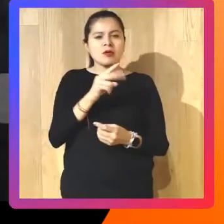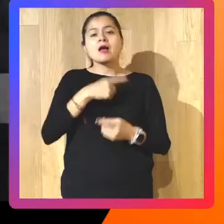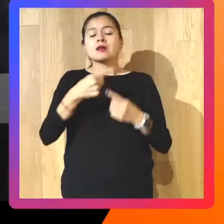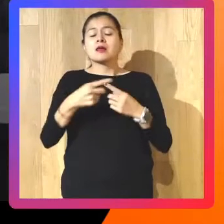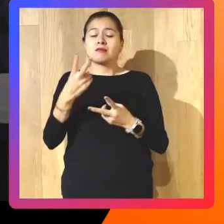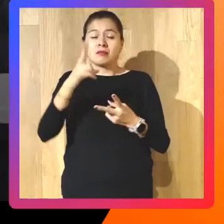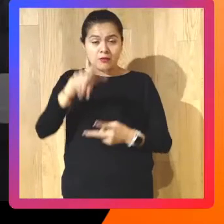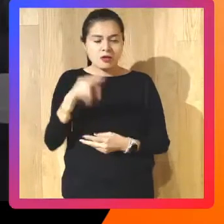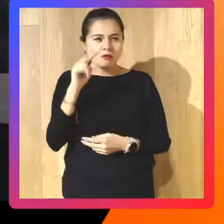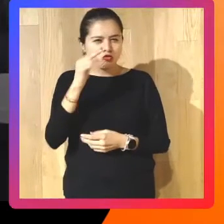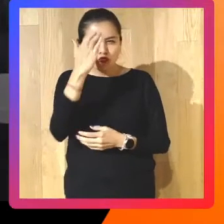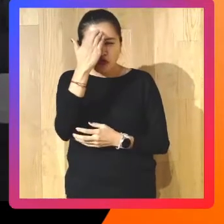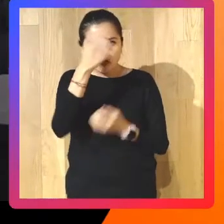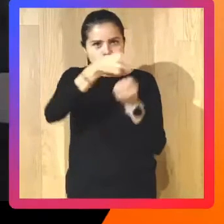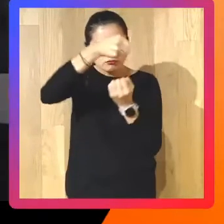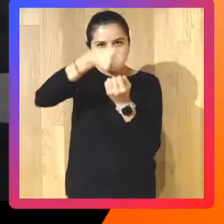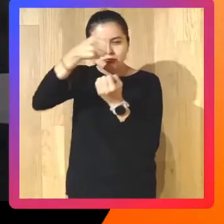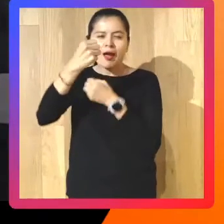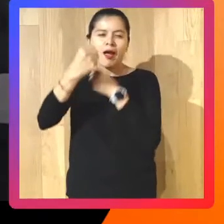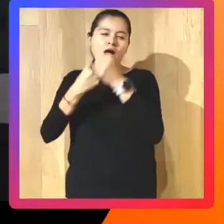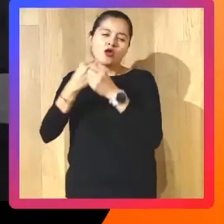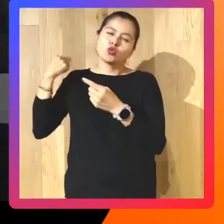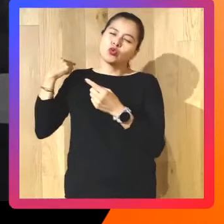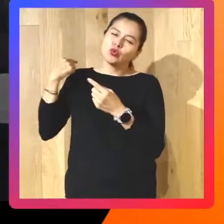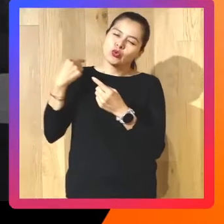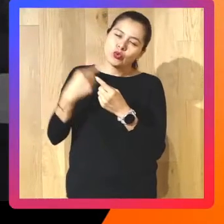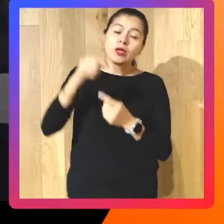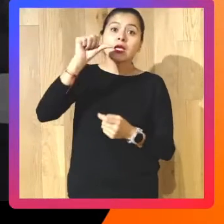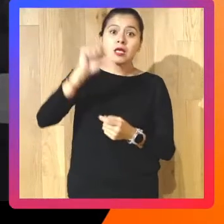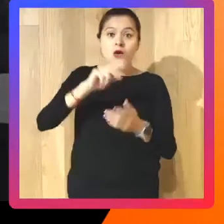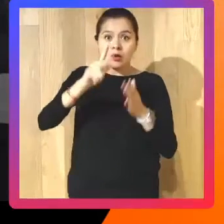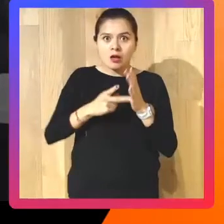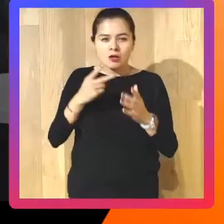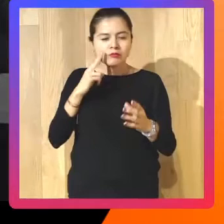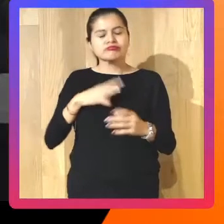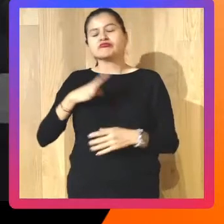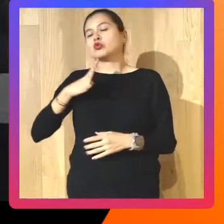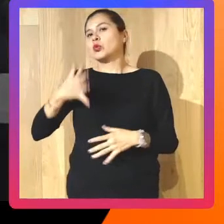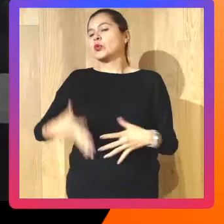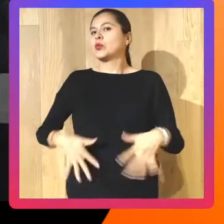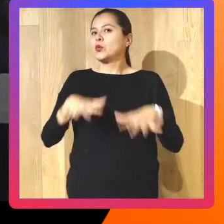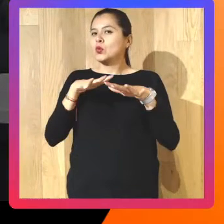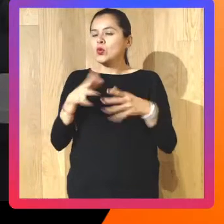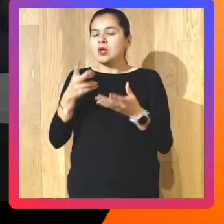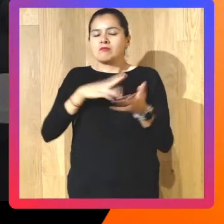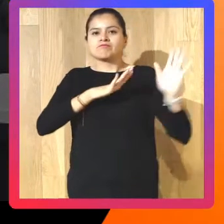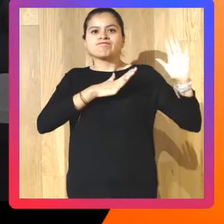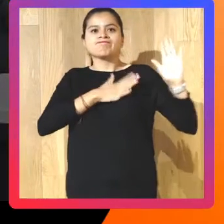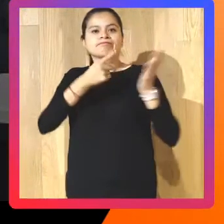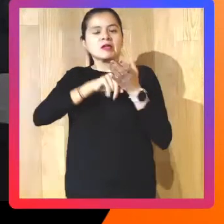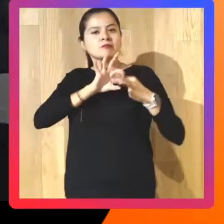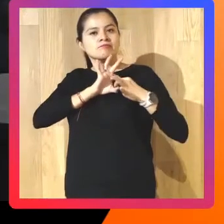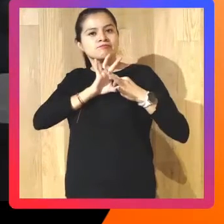tengo el privilegio de conocer desde hace muchos años y que el día de hoy me siento muy honrado y comprometido de formar parte de